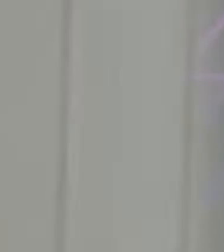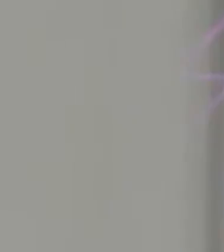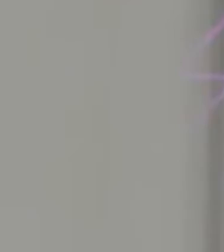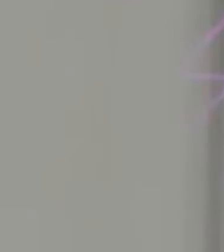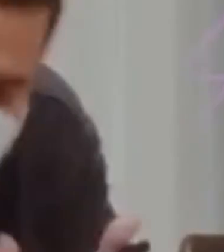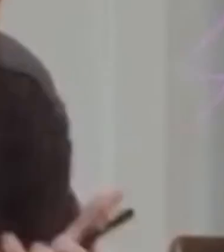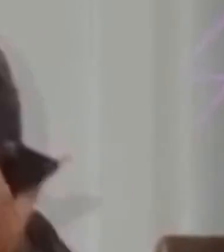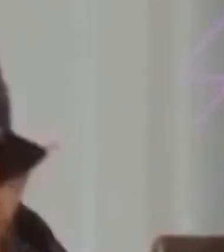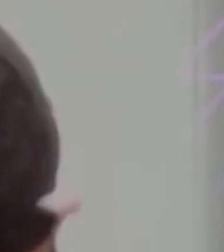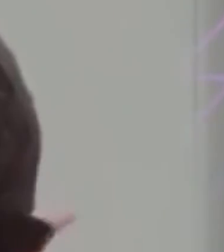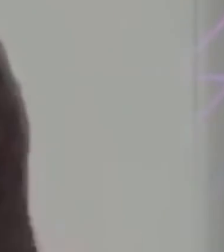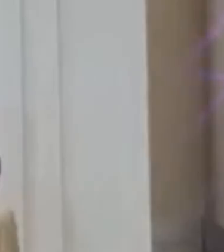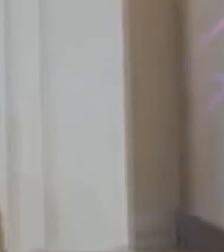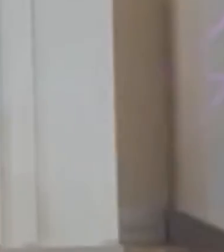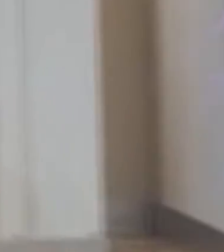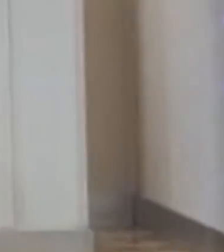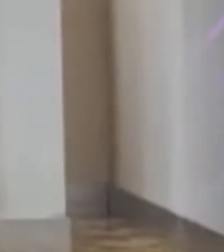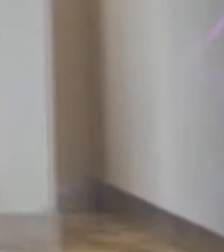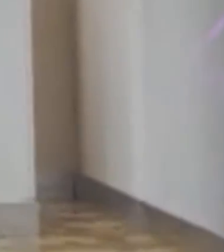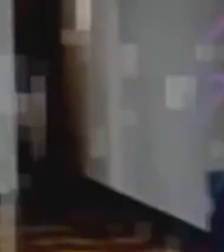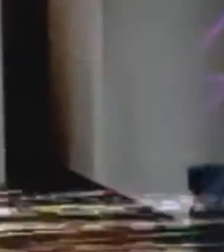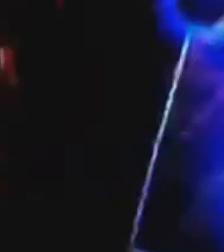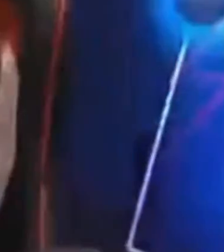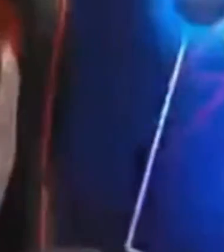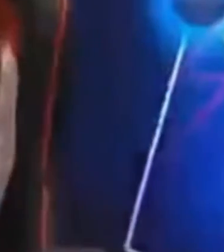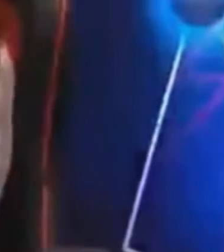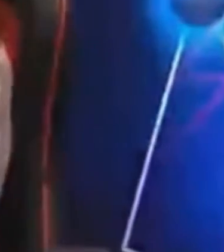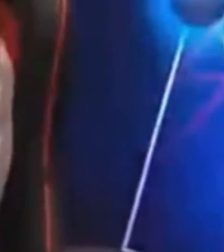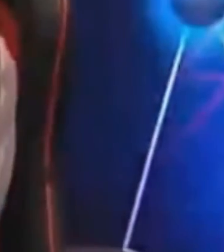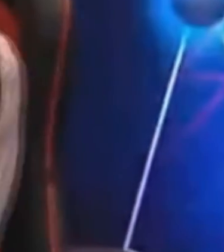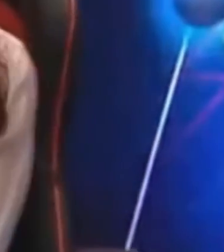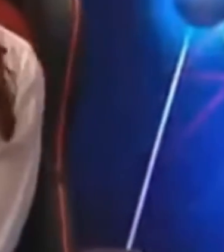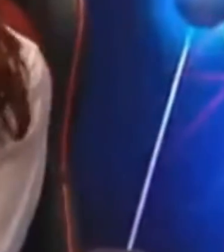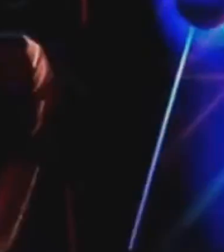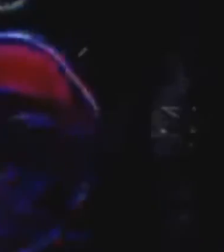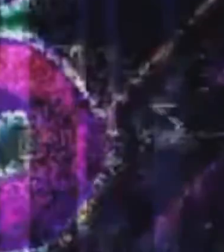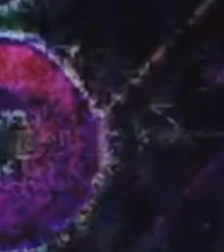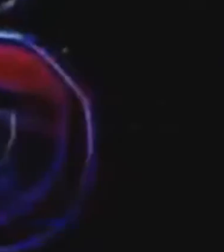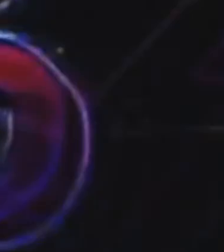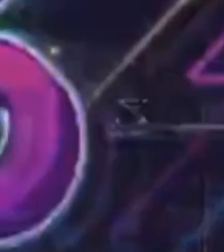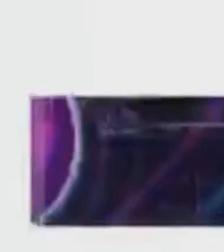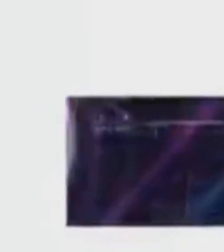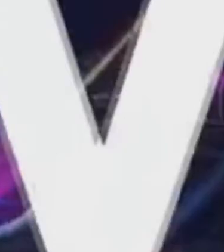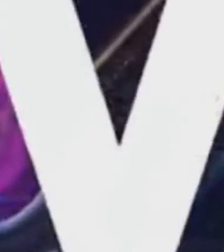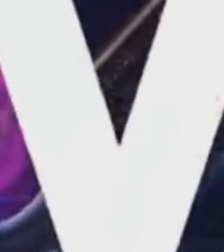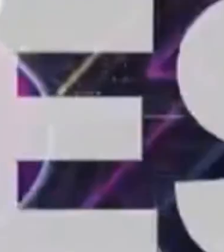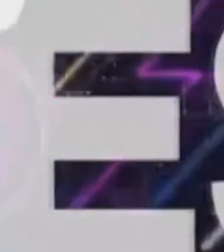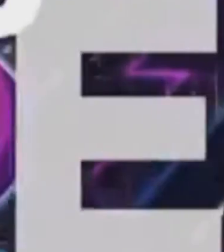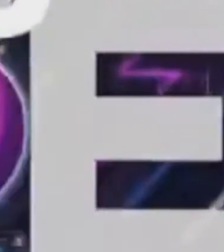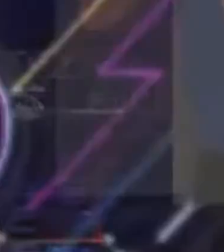Bernasconi nos habla sobre la aventura del teatro digital. No te pierdas un especial de cultura digital en Todo Tecno.